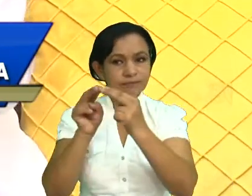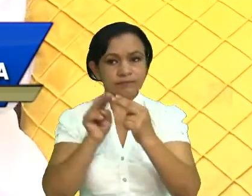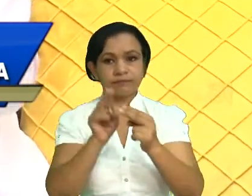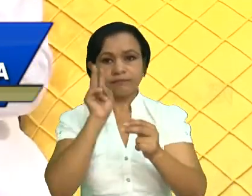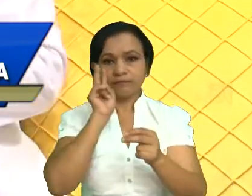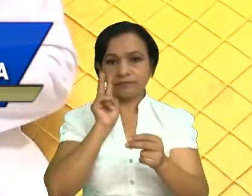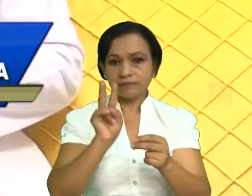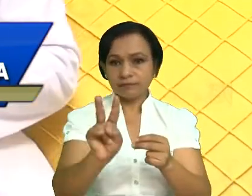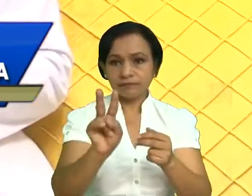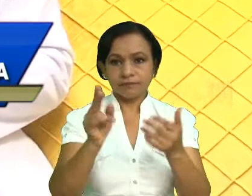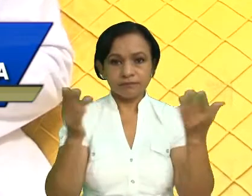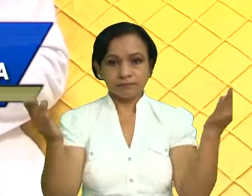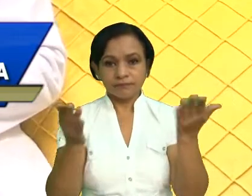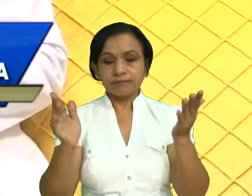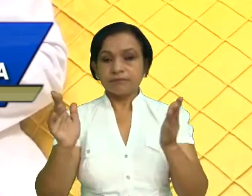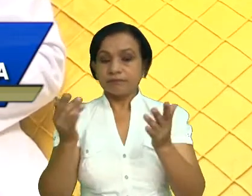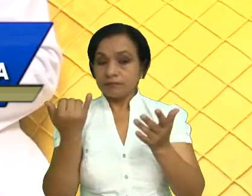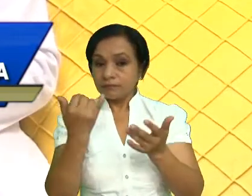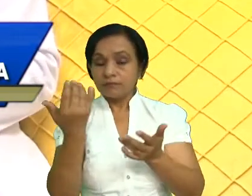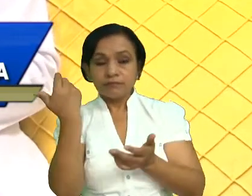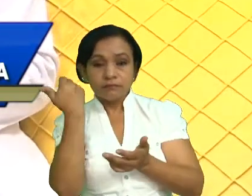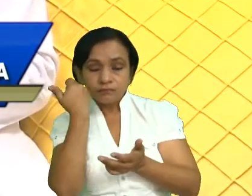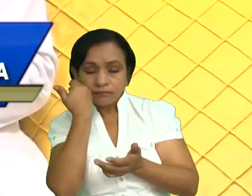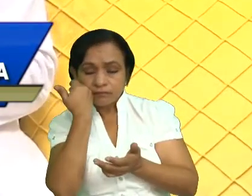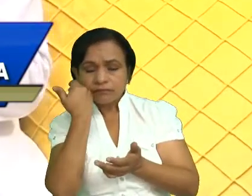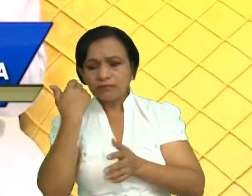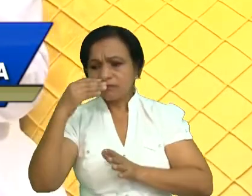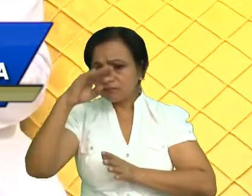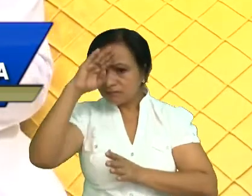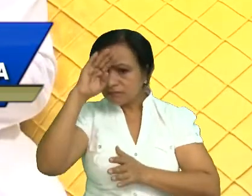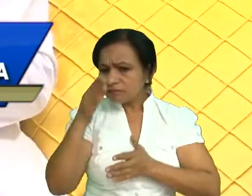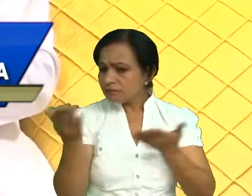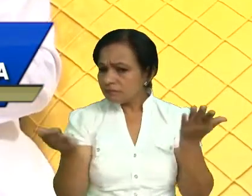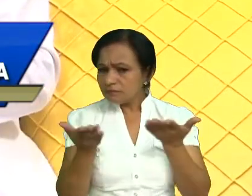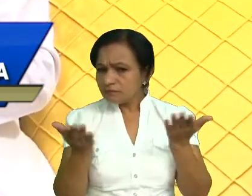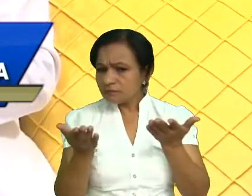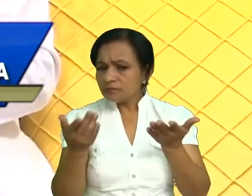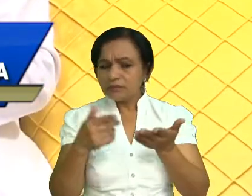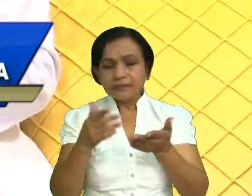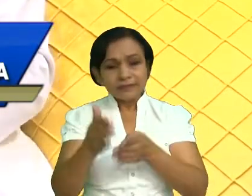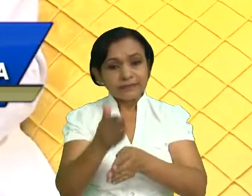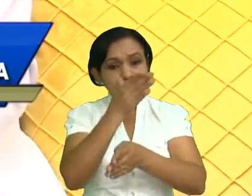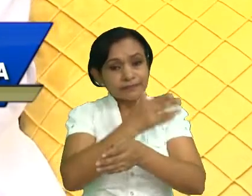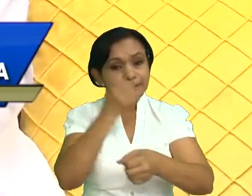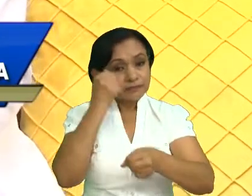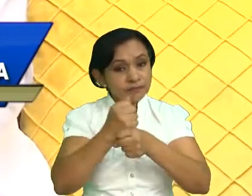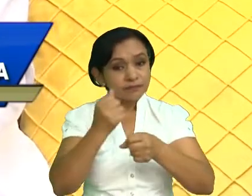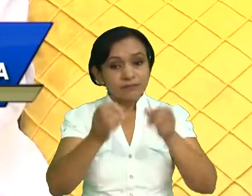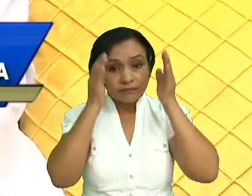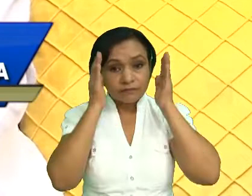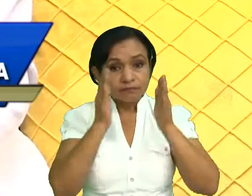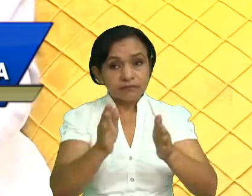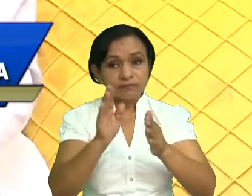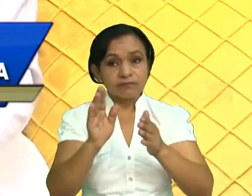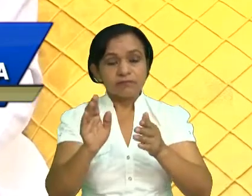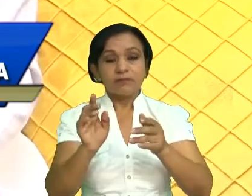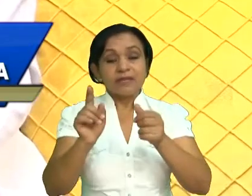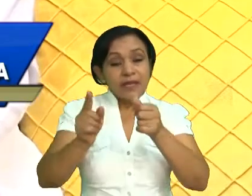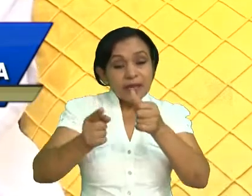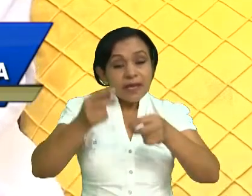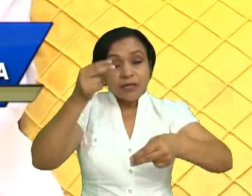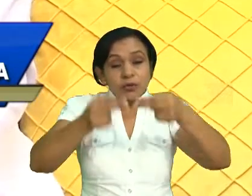identificando oportunamente si tienen o no sintomatología y actuando de manera oportuna, va a ser la primera medida de